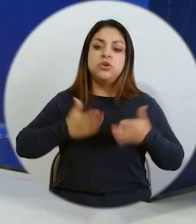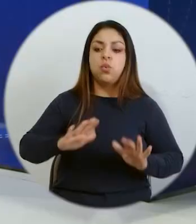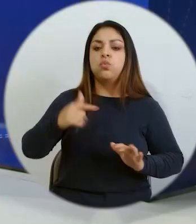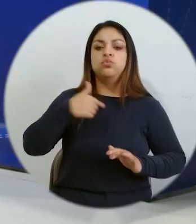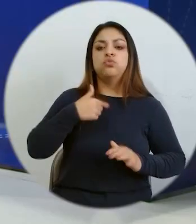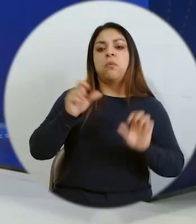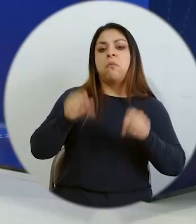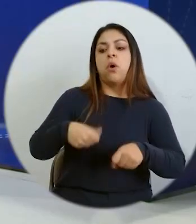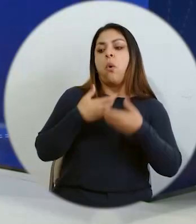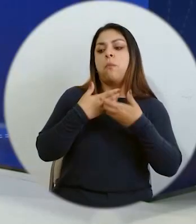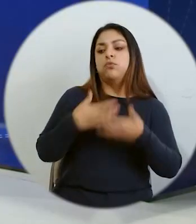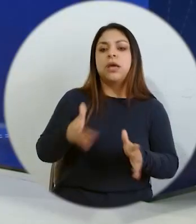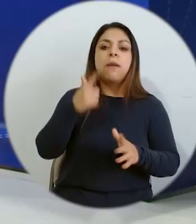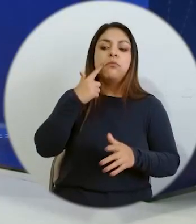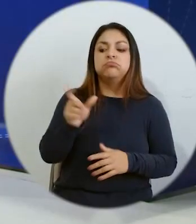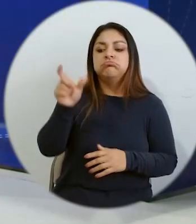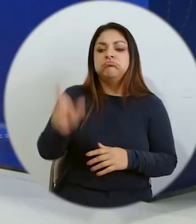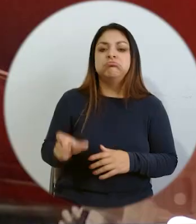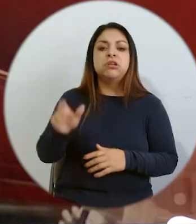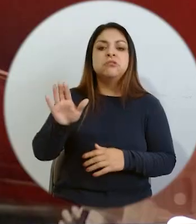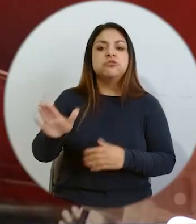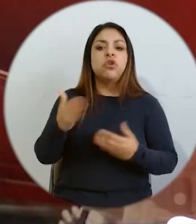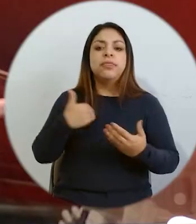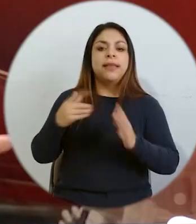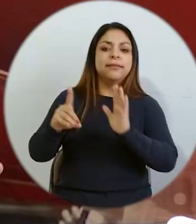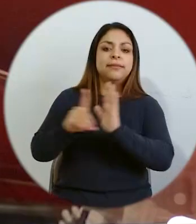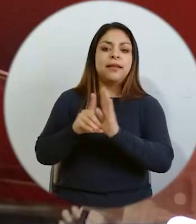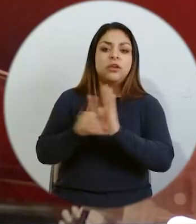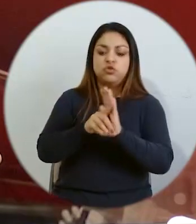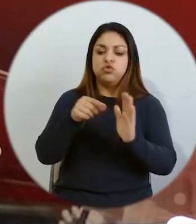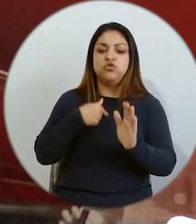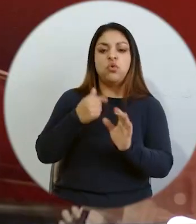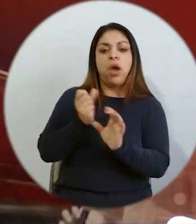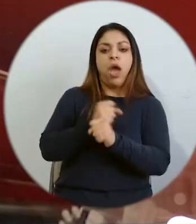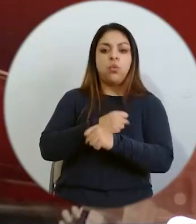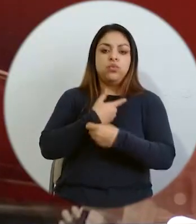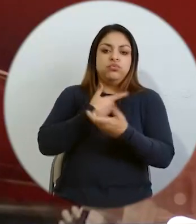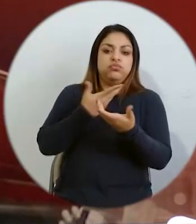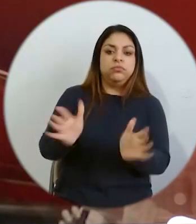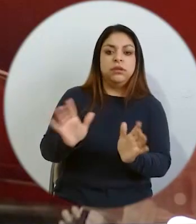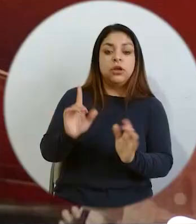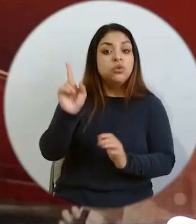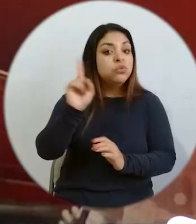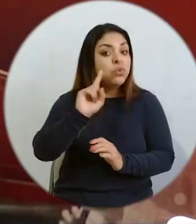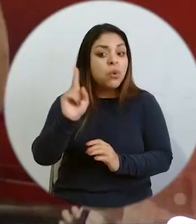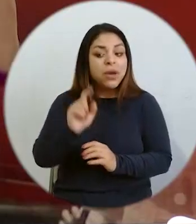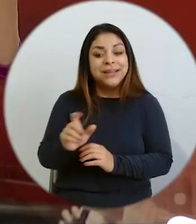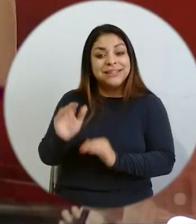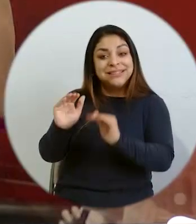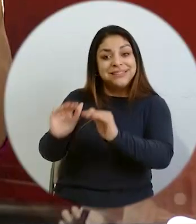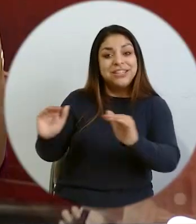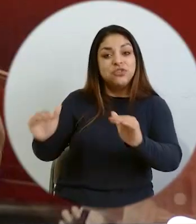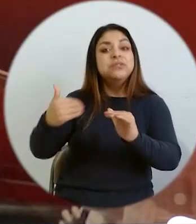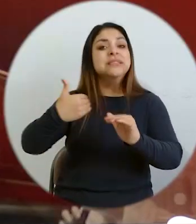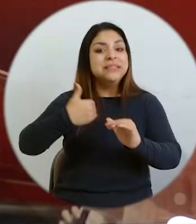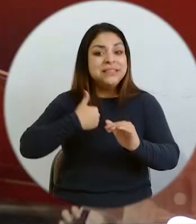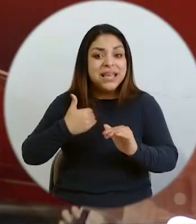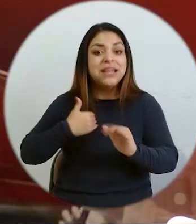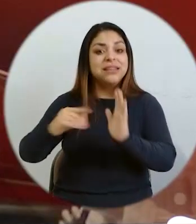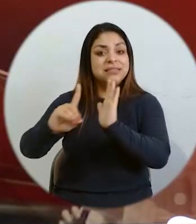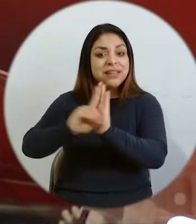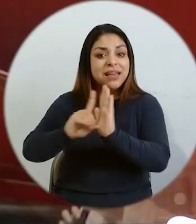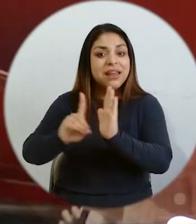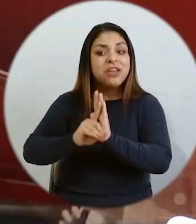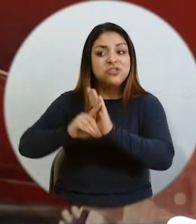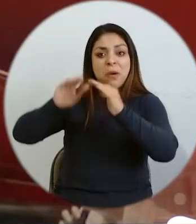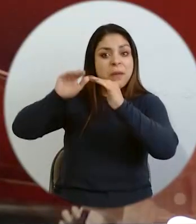quiera con los niños porque son como objetos que no tienen derechos. Las personas menores de edad son sujetos